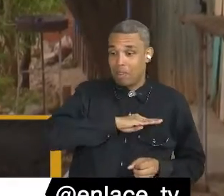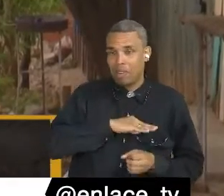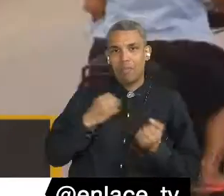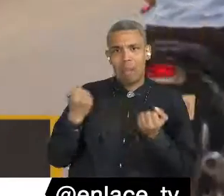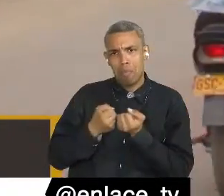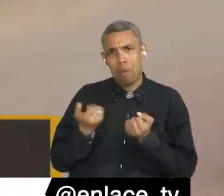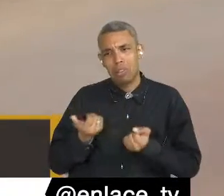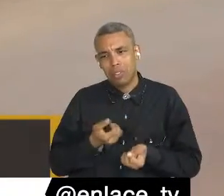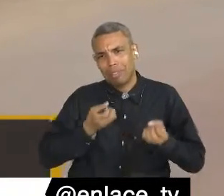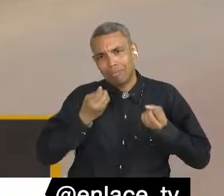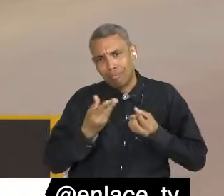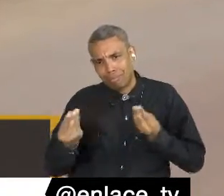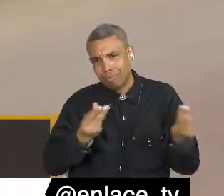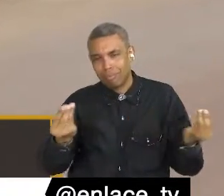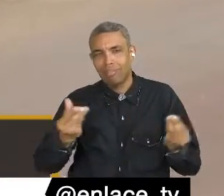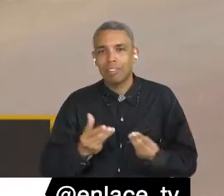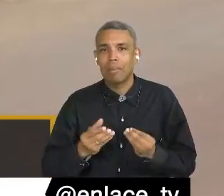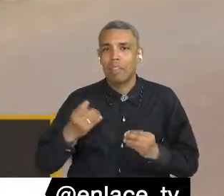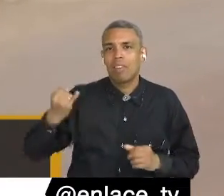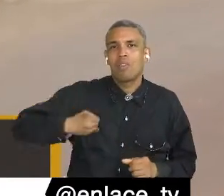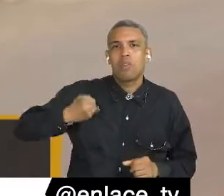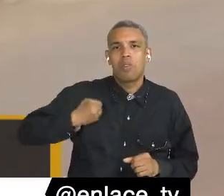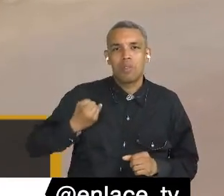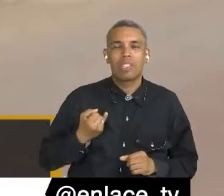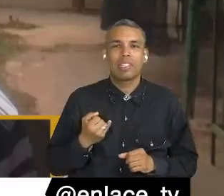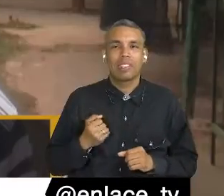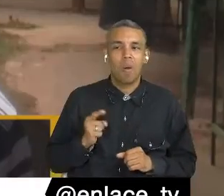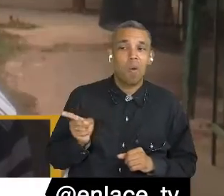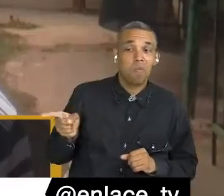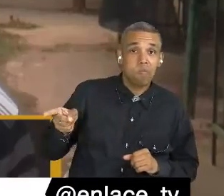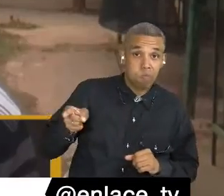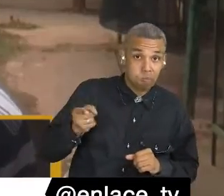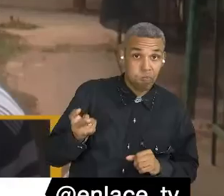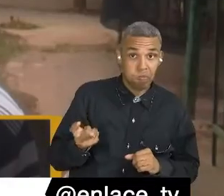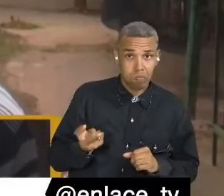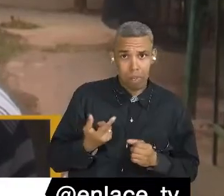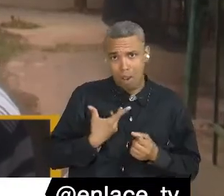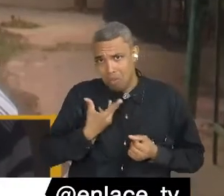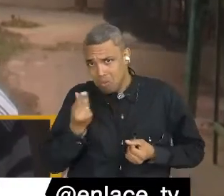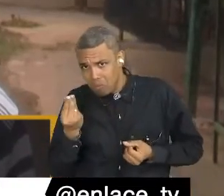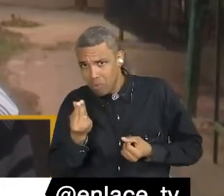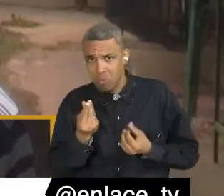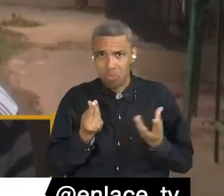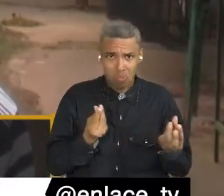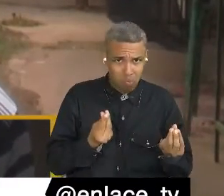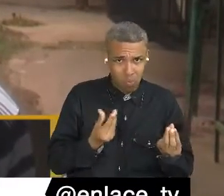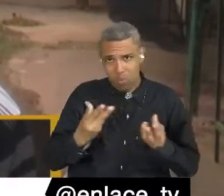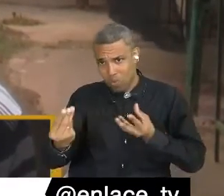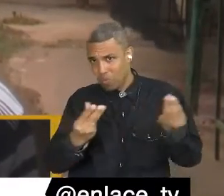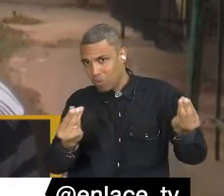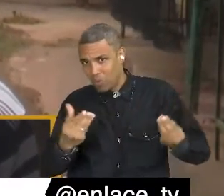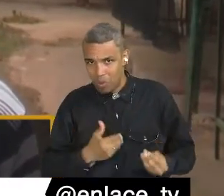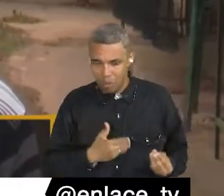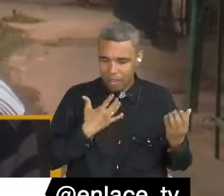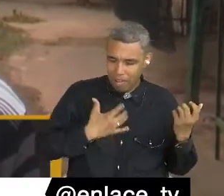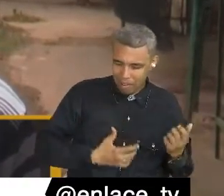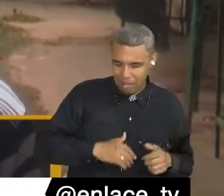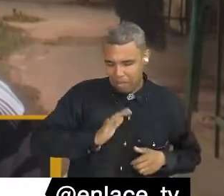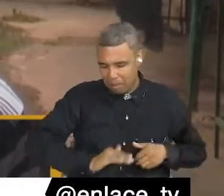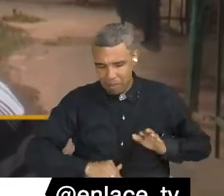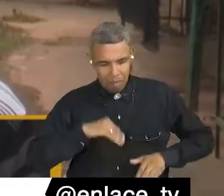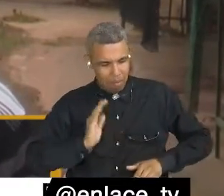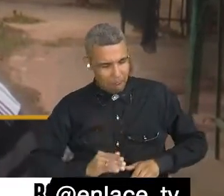y con aquí con los jóvenes del barrio, pues también ellos tienen sus grupos musicales. Aquí los jóvenes también se